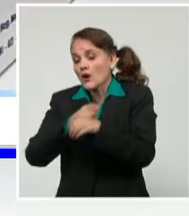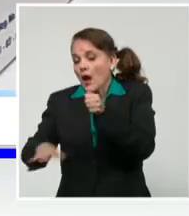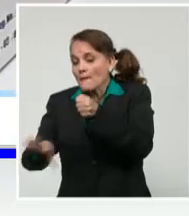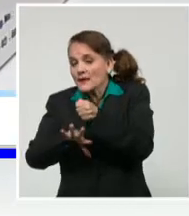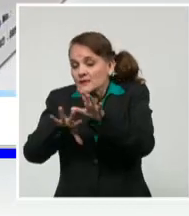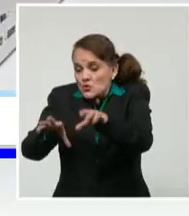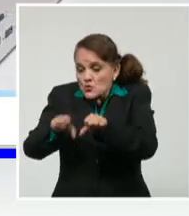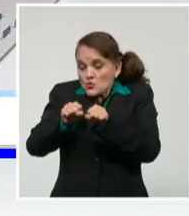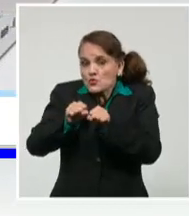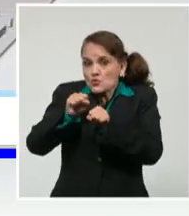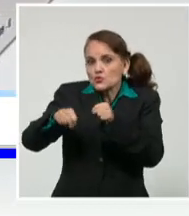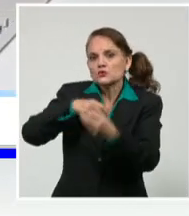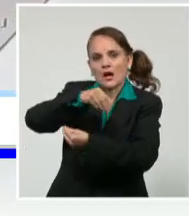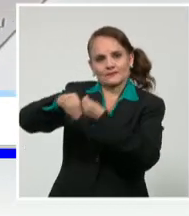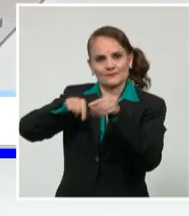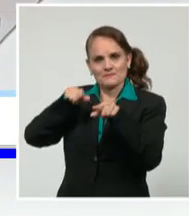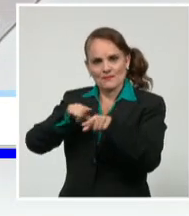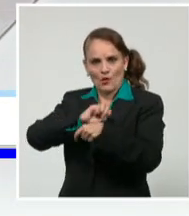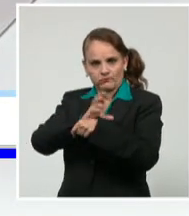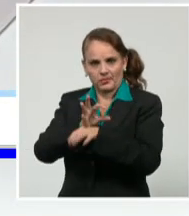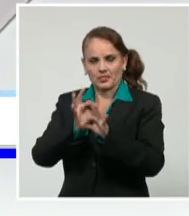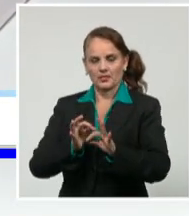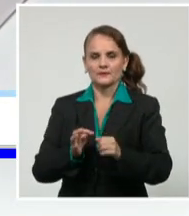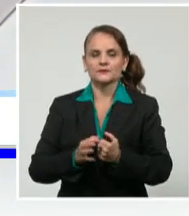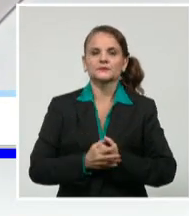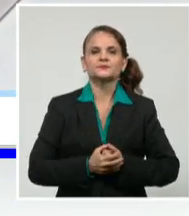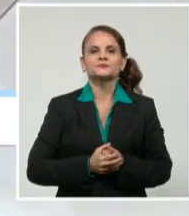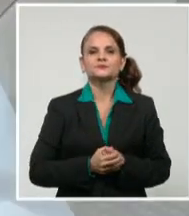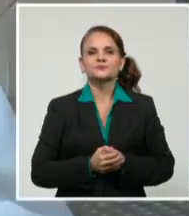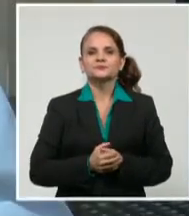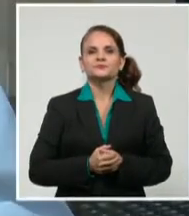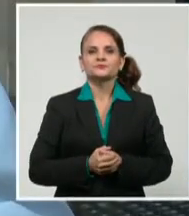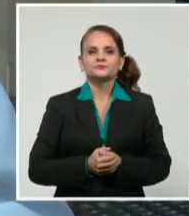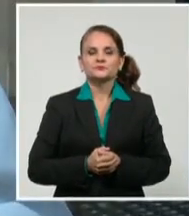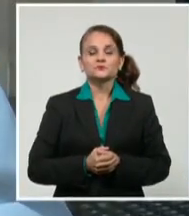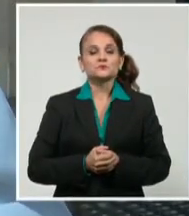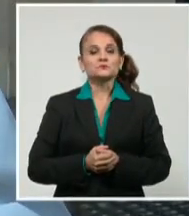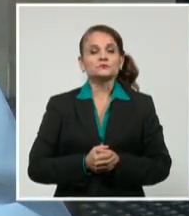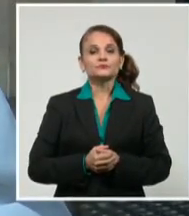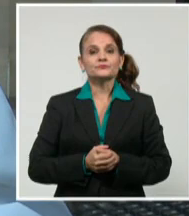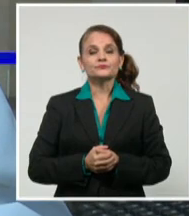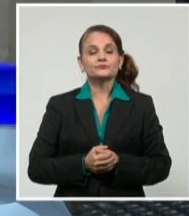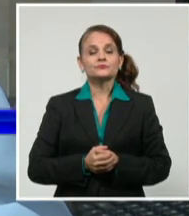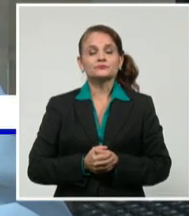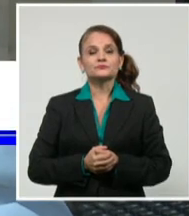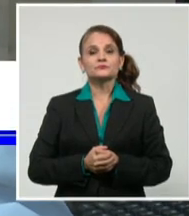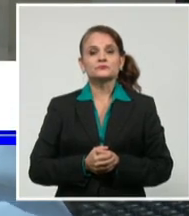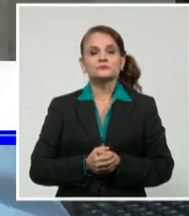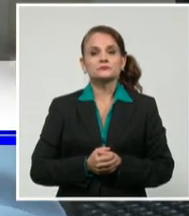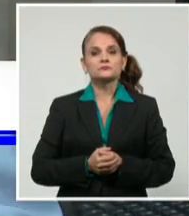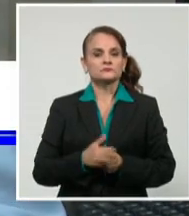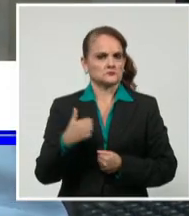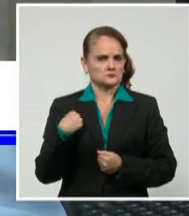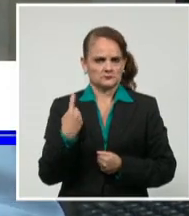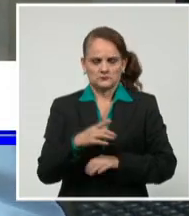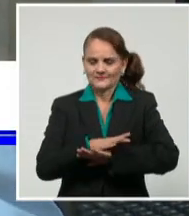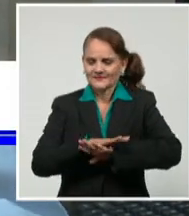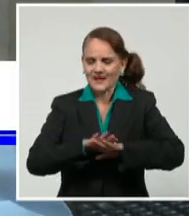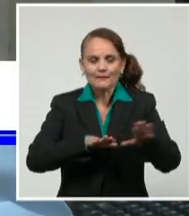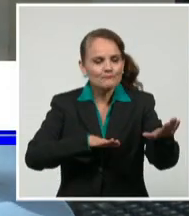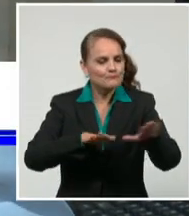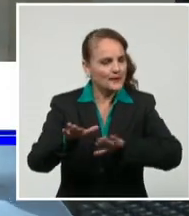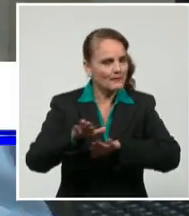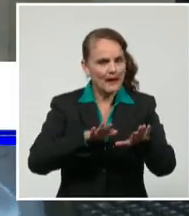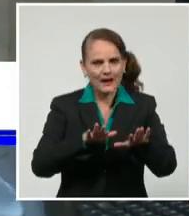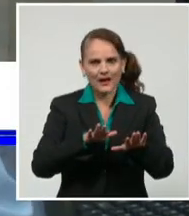en humanos cuyo antígeno se obtiene por síntesis química. Ya estamos. Estamos listos para iniciar el ensayo clínico, tenemos toda